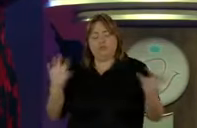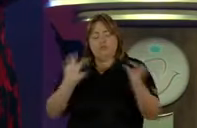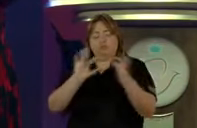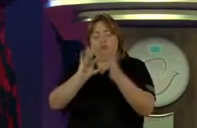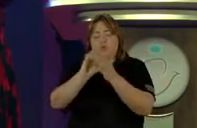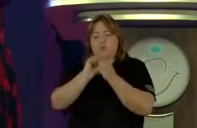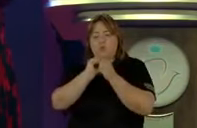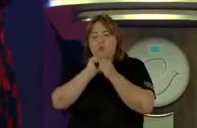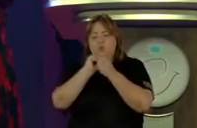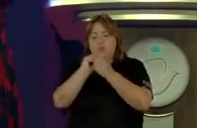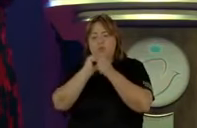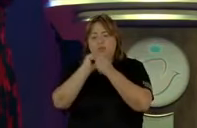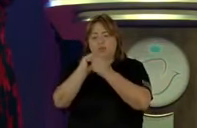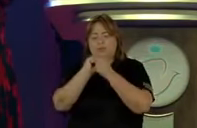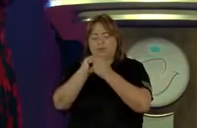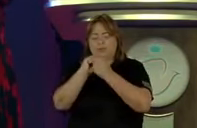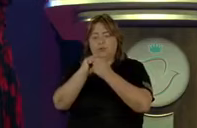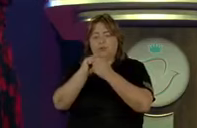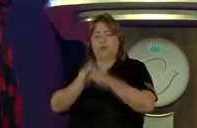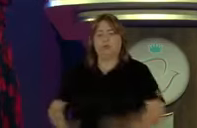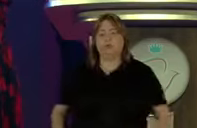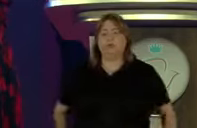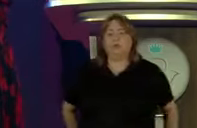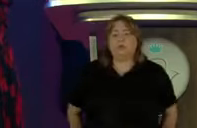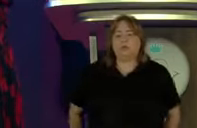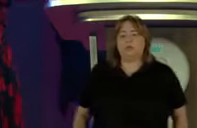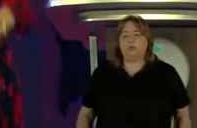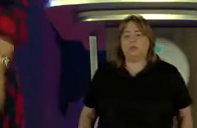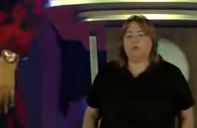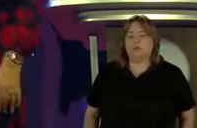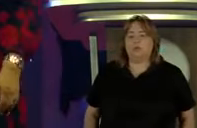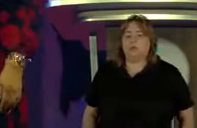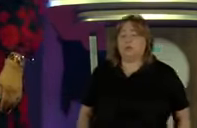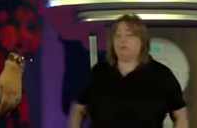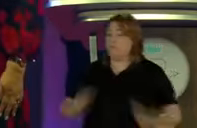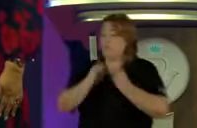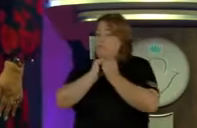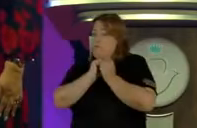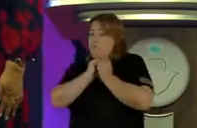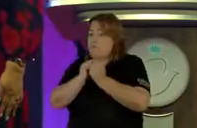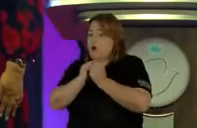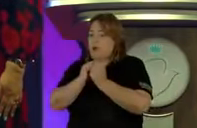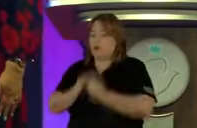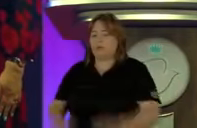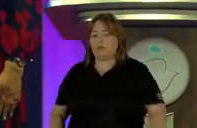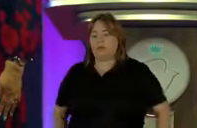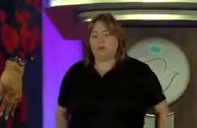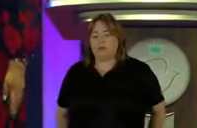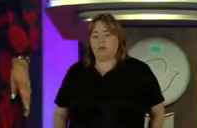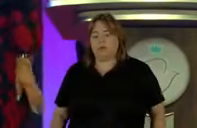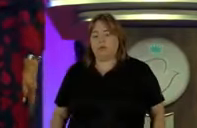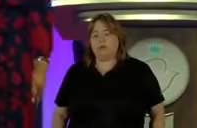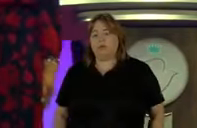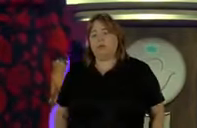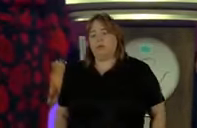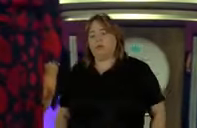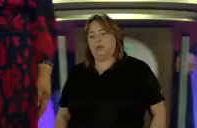Bueno, es unos lazos. Yo diría que son más fuertes que los lazos de sangre. Yo sé lo que le